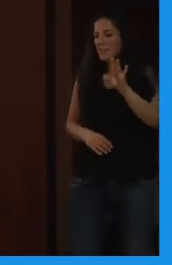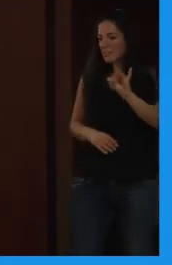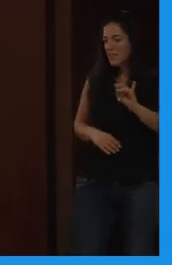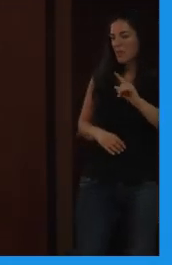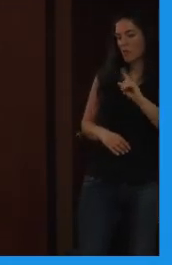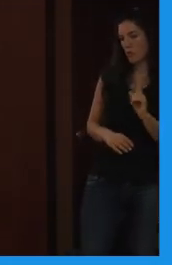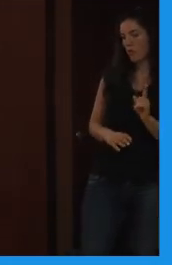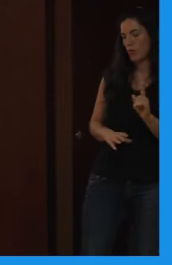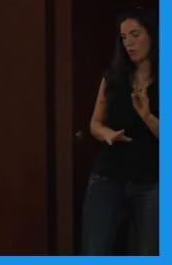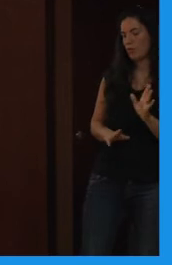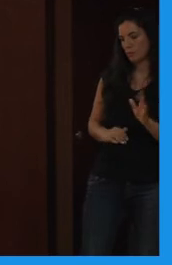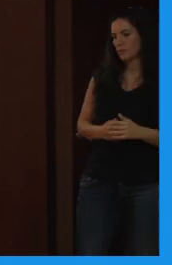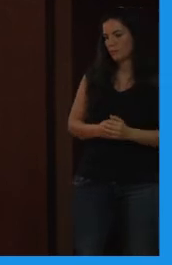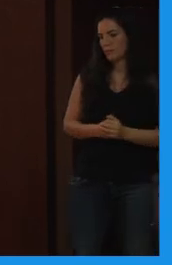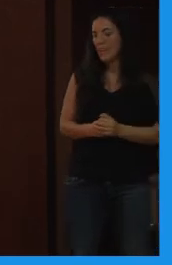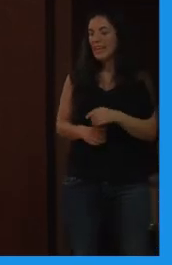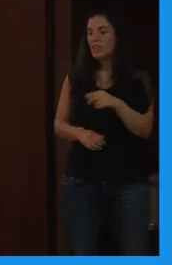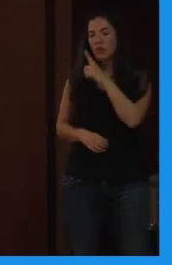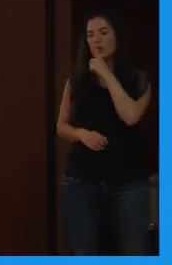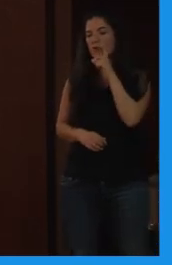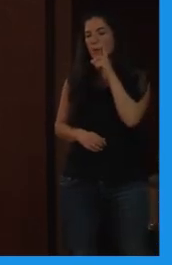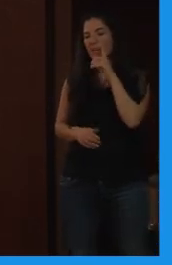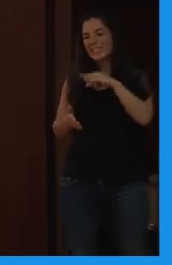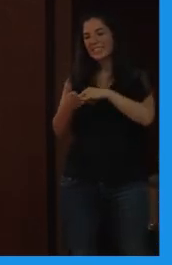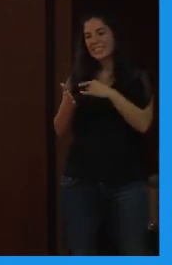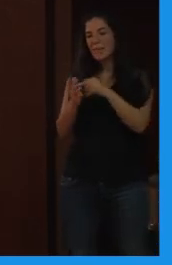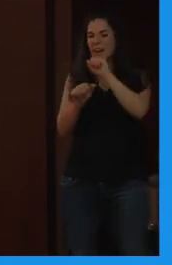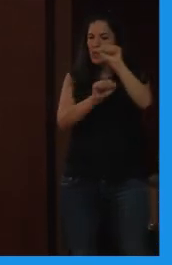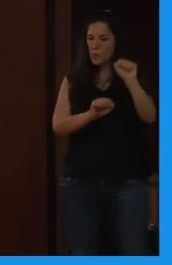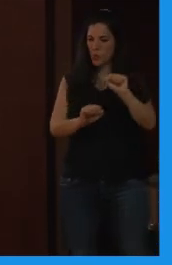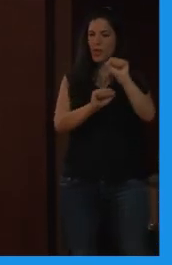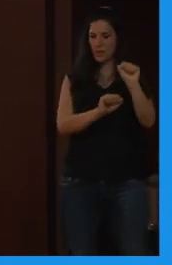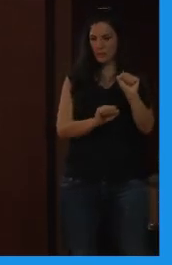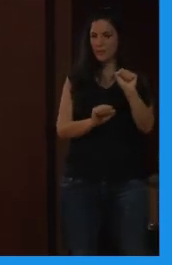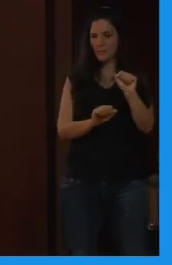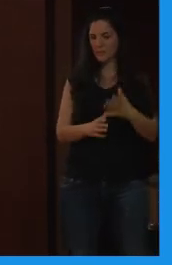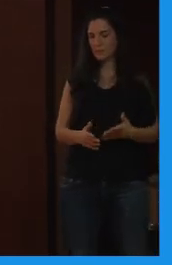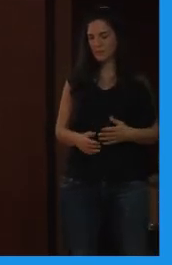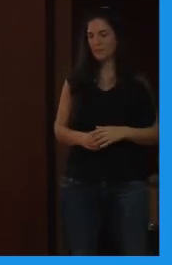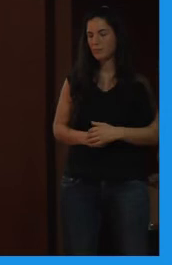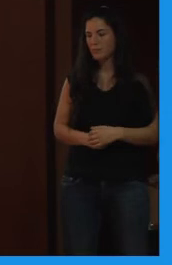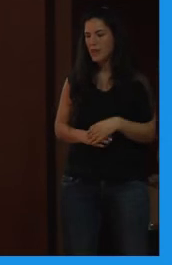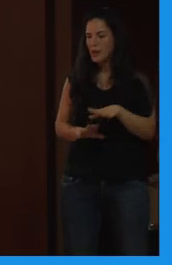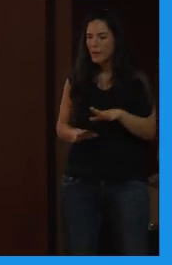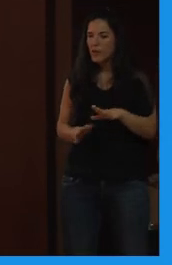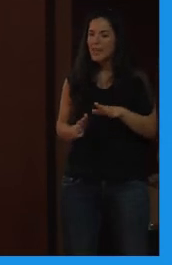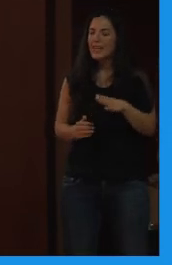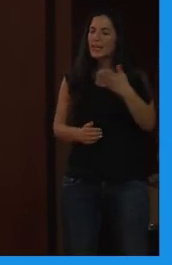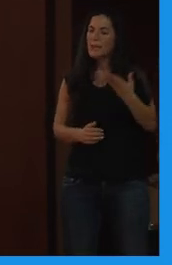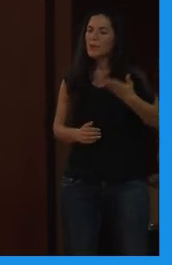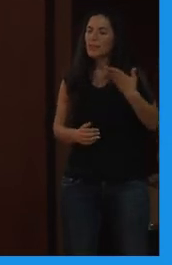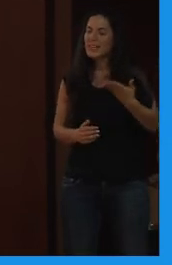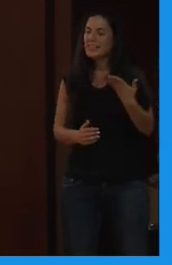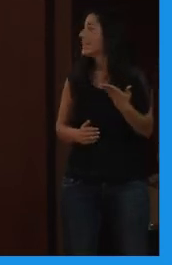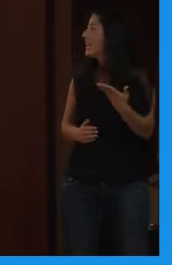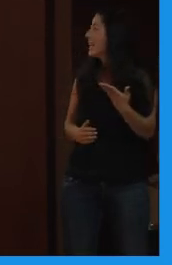llamamos de sistema inmune, colagenopatías. ¿Por qué es importante descartar el hipotiroidismo primario? Porque mirad lo que da